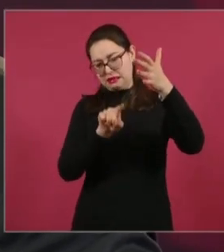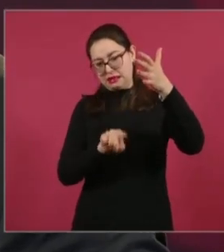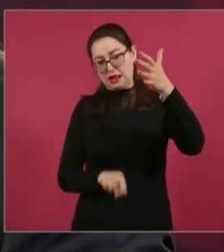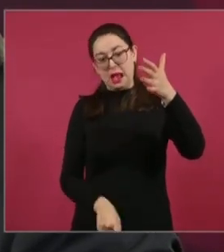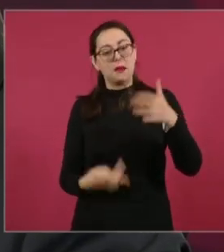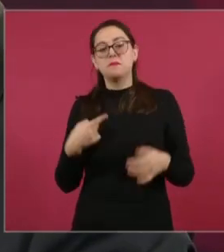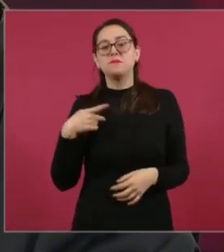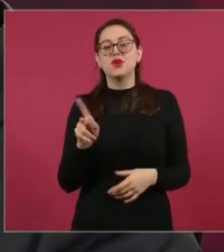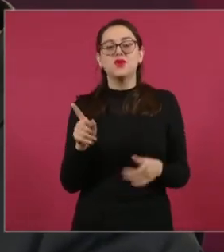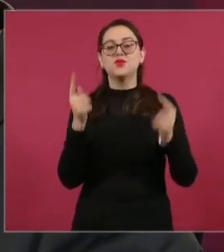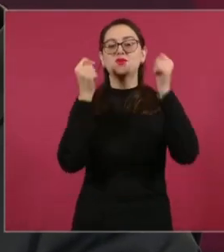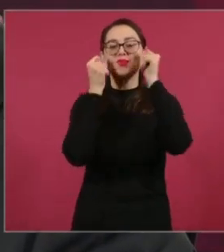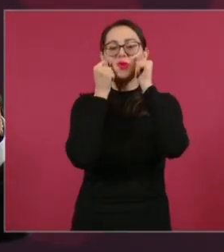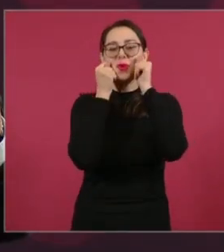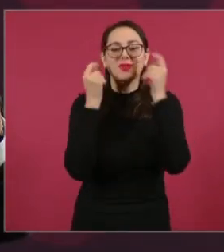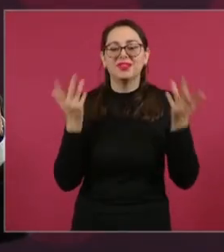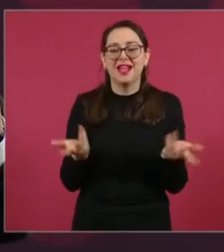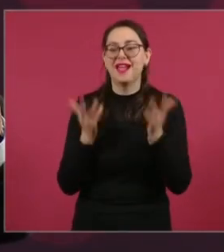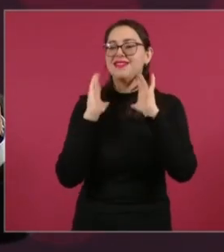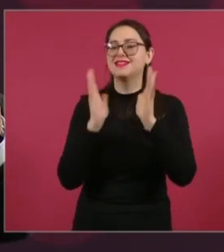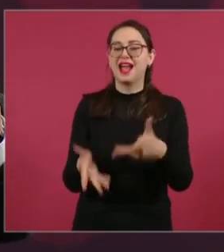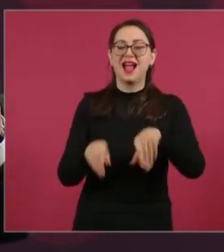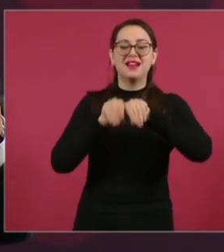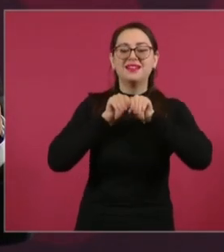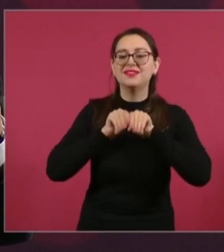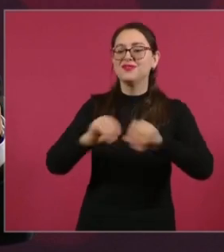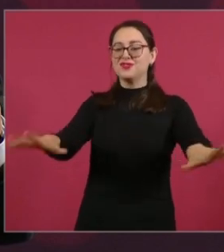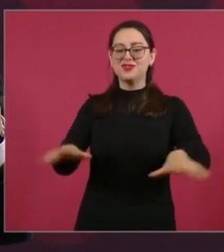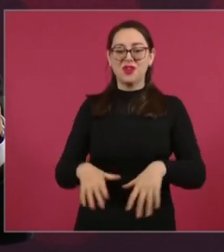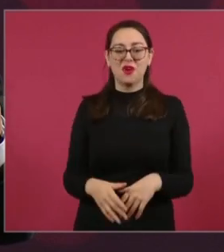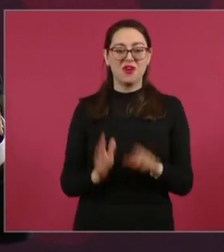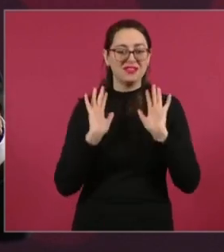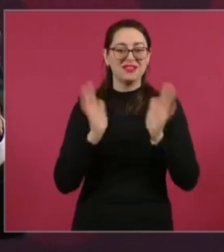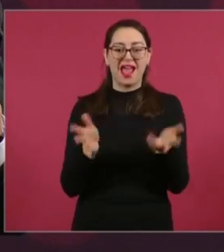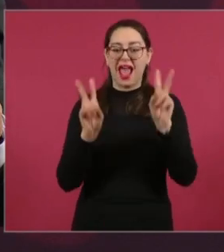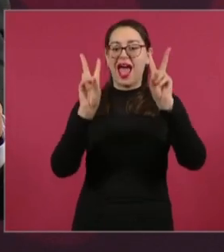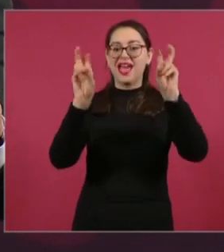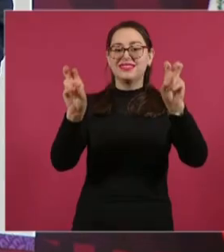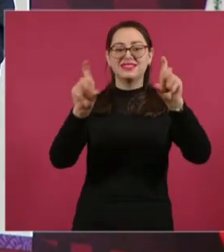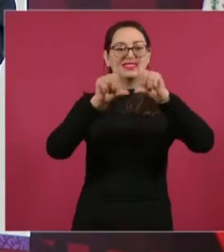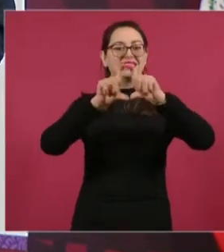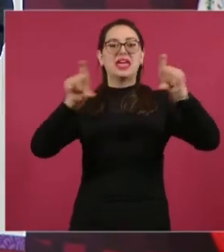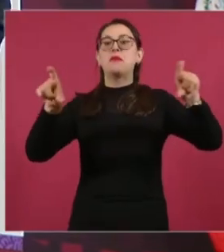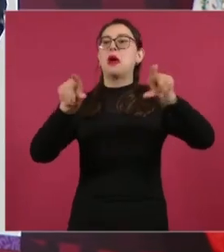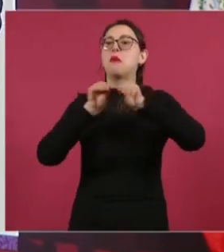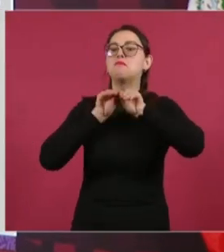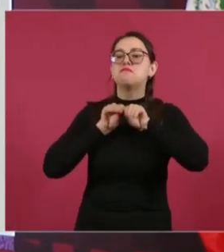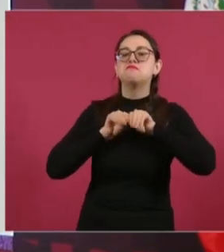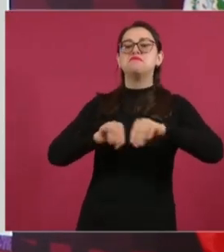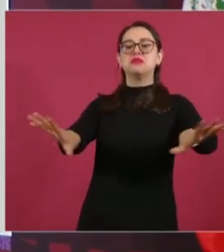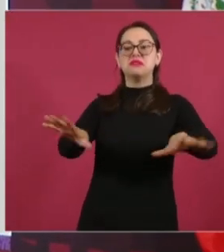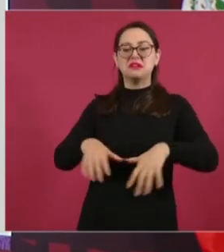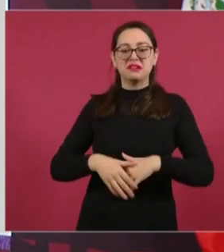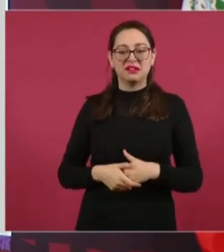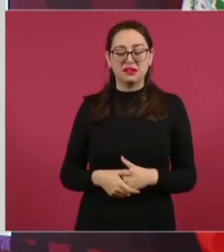esos son especialistas, calumnia porque algo queda